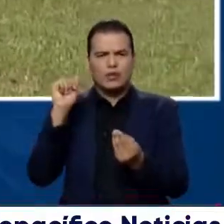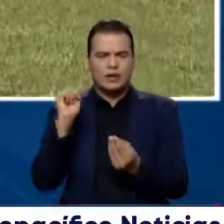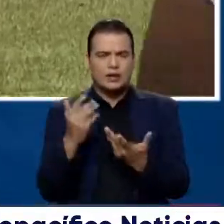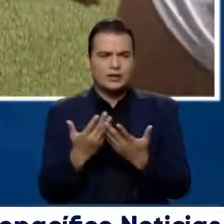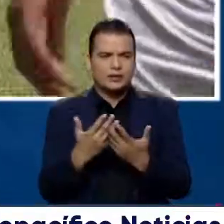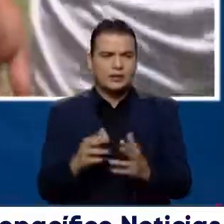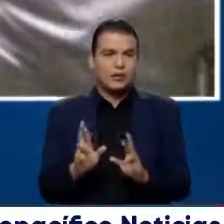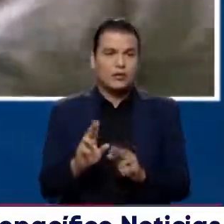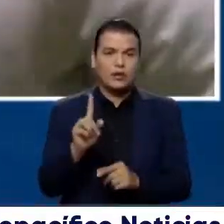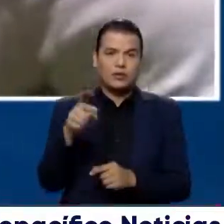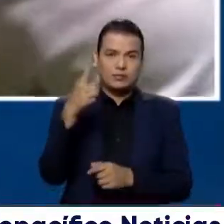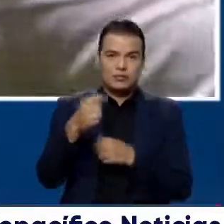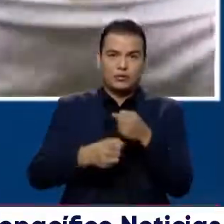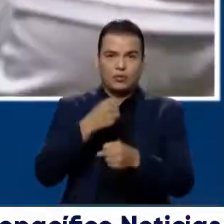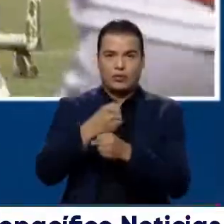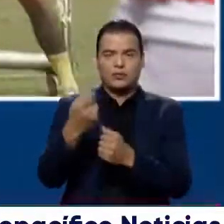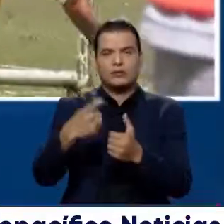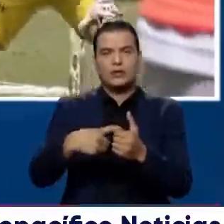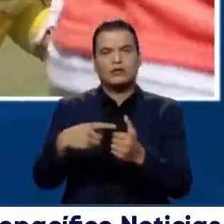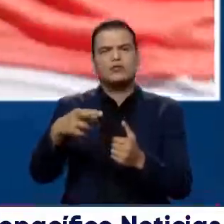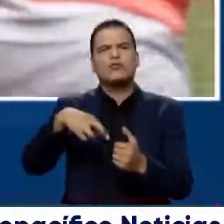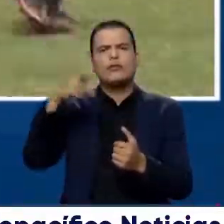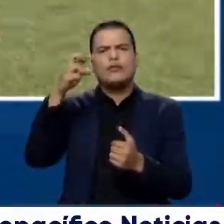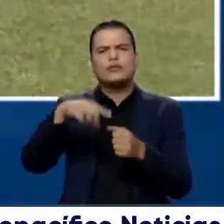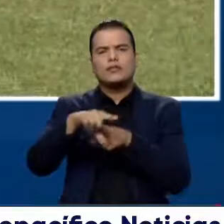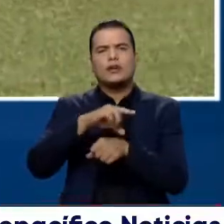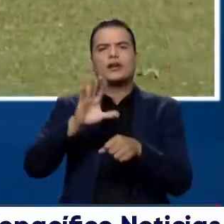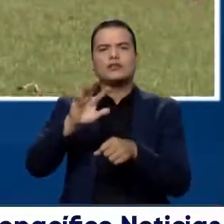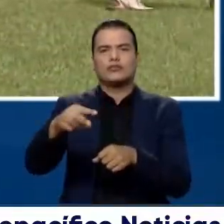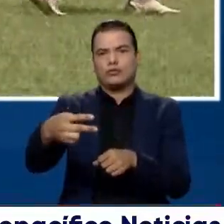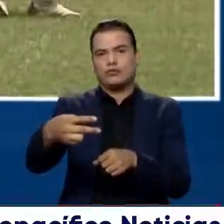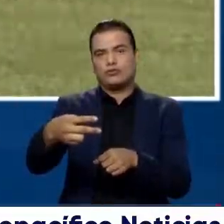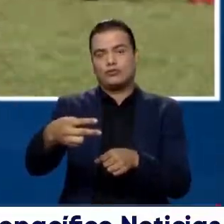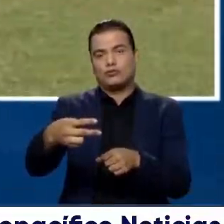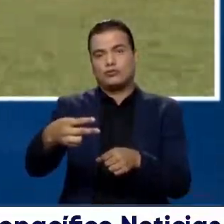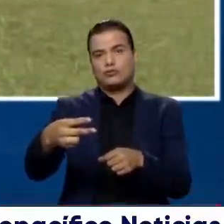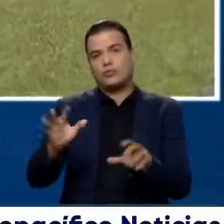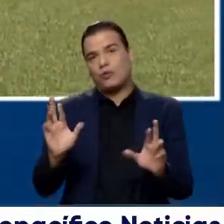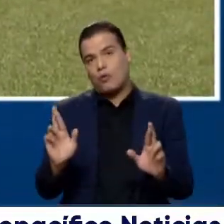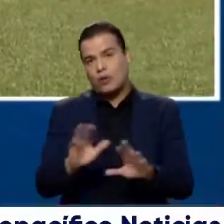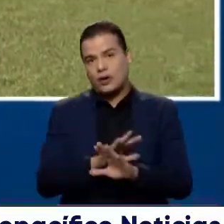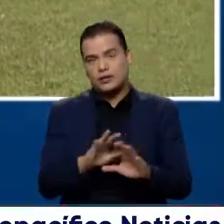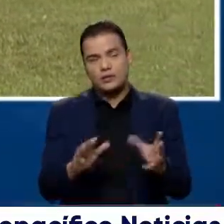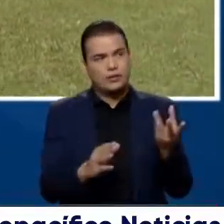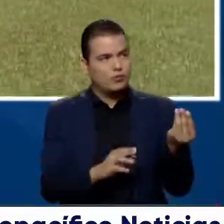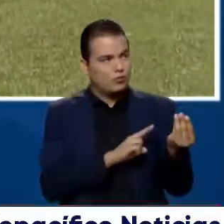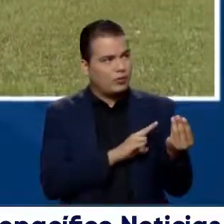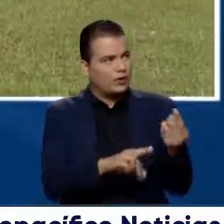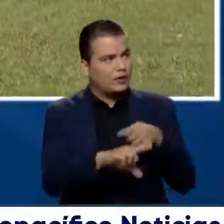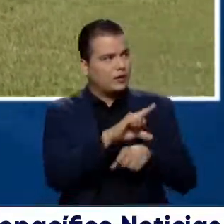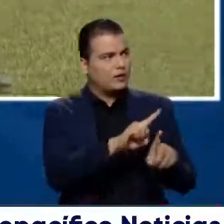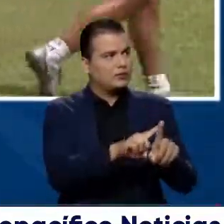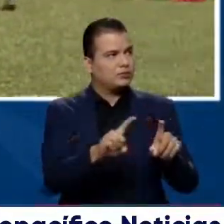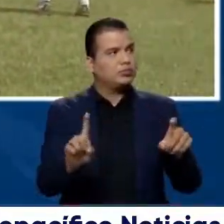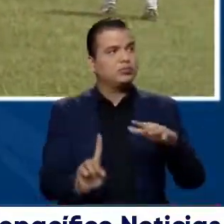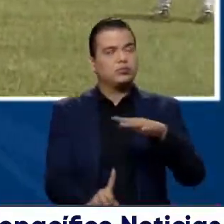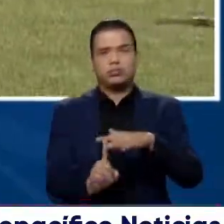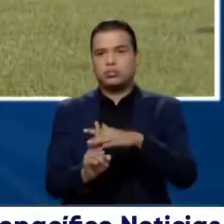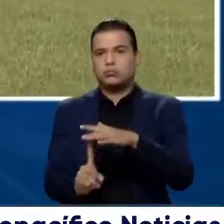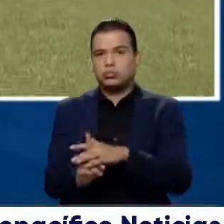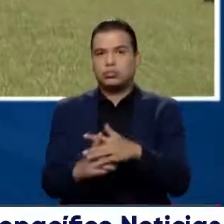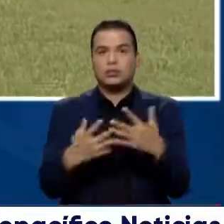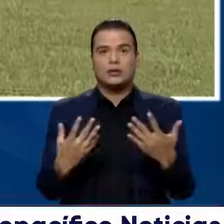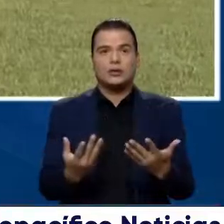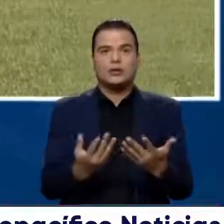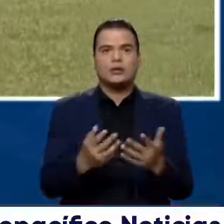para que podemos serán tenidas en cuenta en la liga regional las diferentes categorías de las selecciones valles siempre aportan a esos equipos profesionales